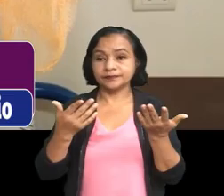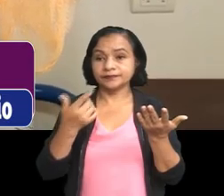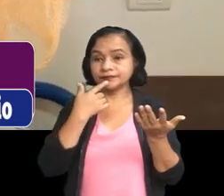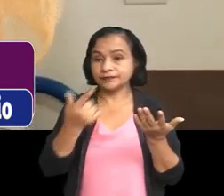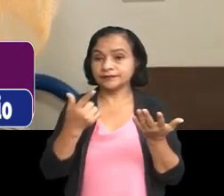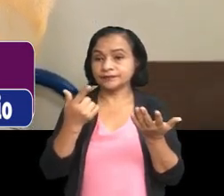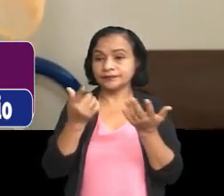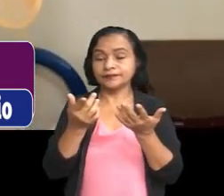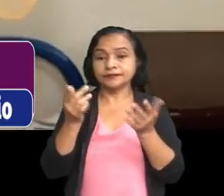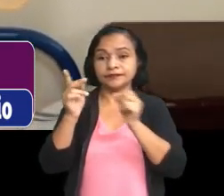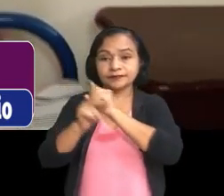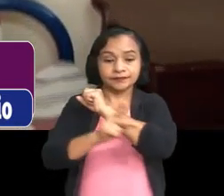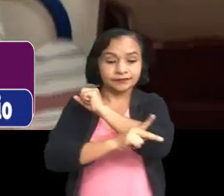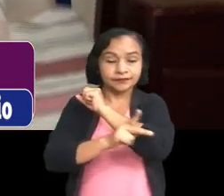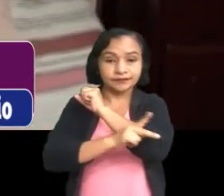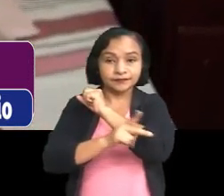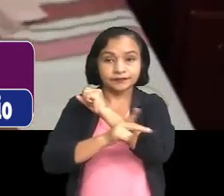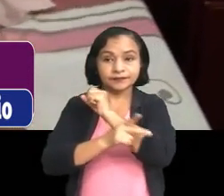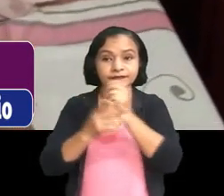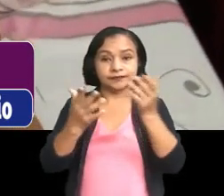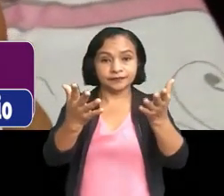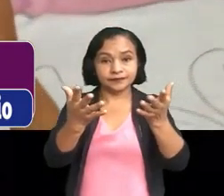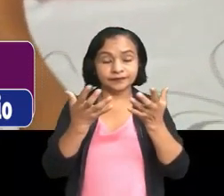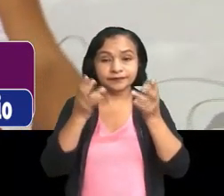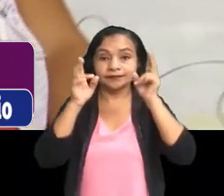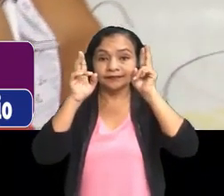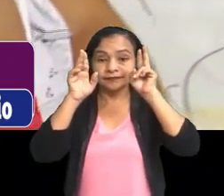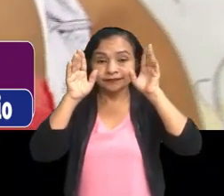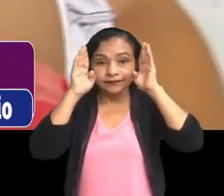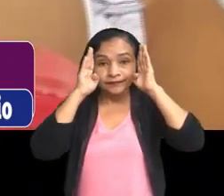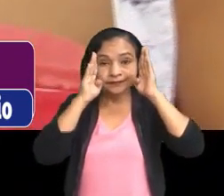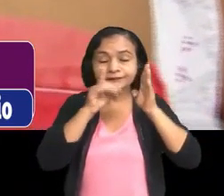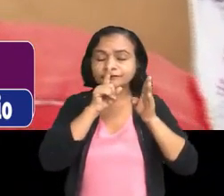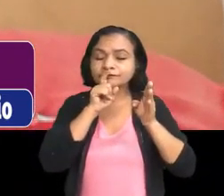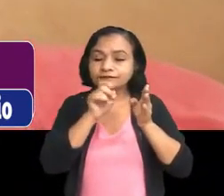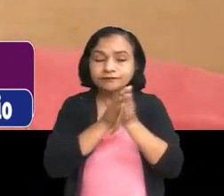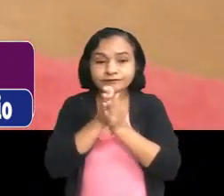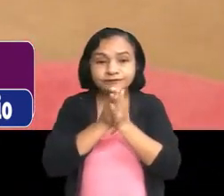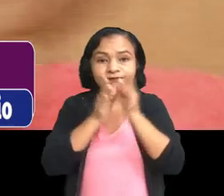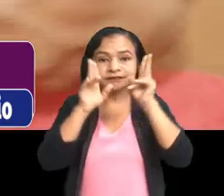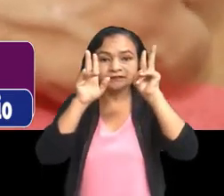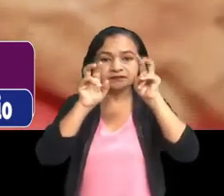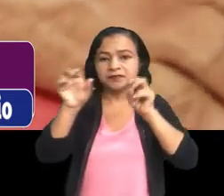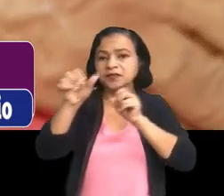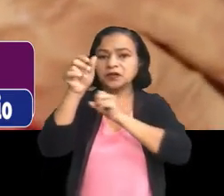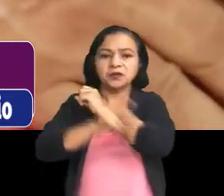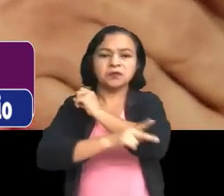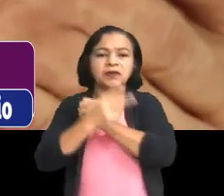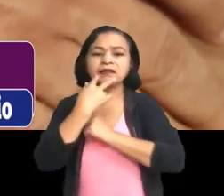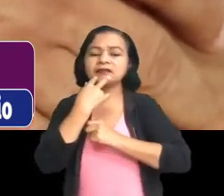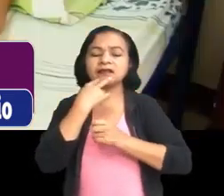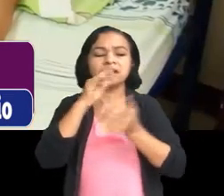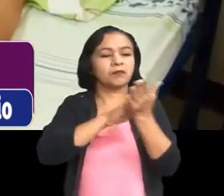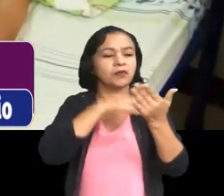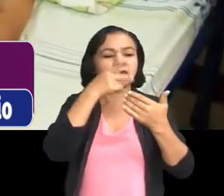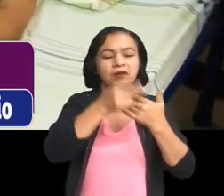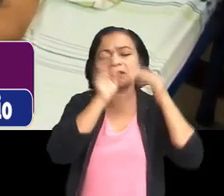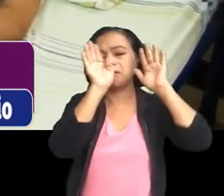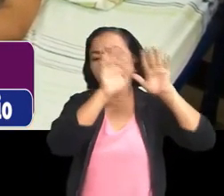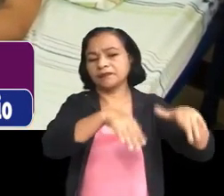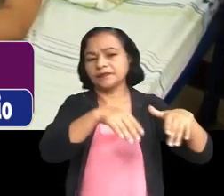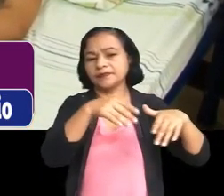también uno de los países que se interesa en ese tema. Así o sea, es. Vos ves otros países que ni siquiera tienen estos programas que van